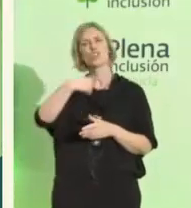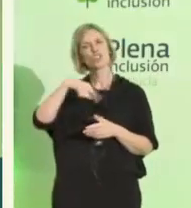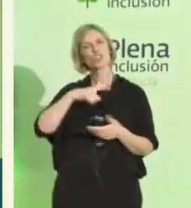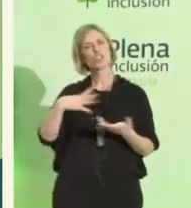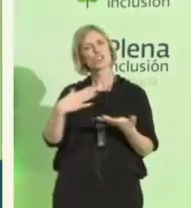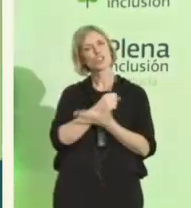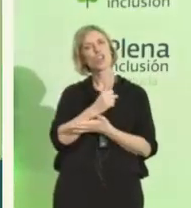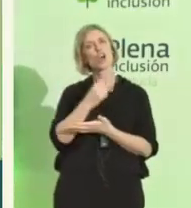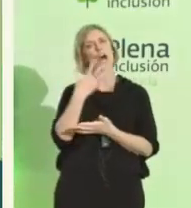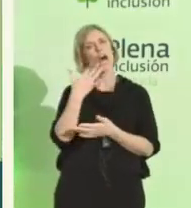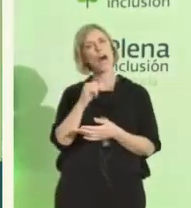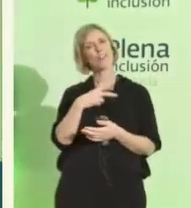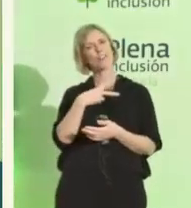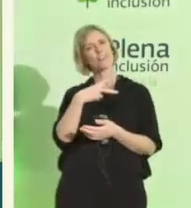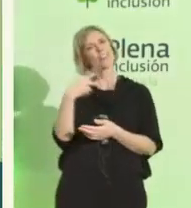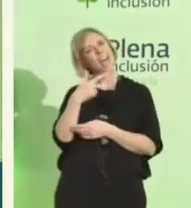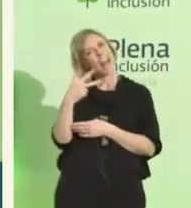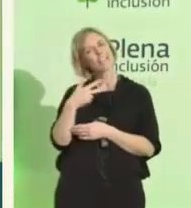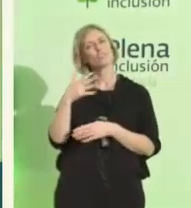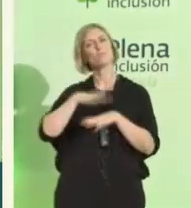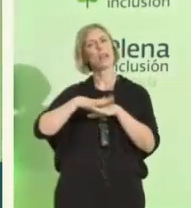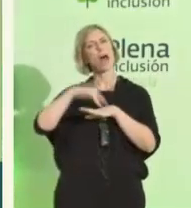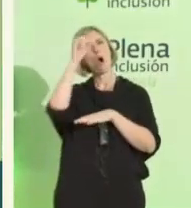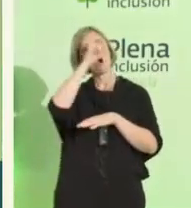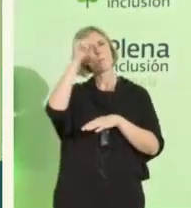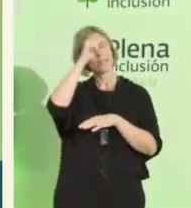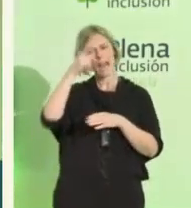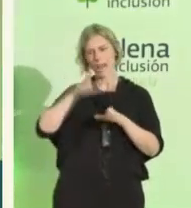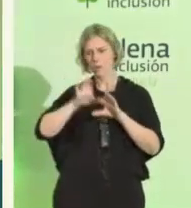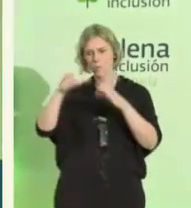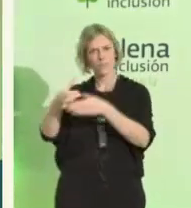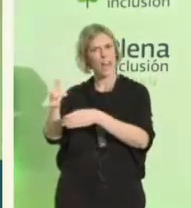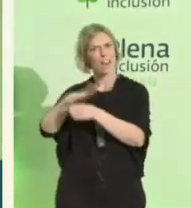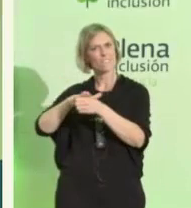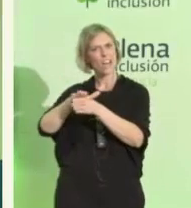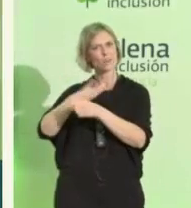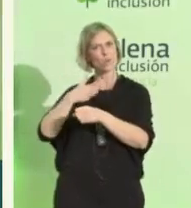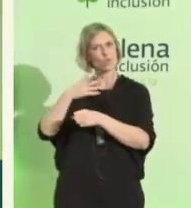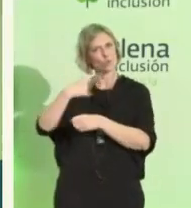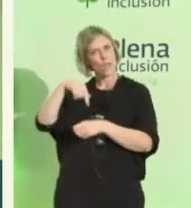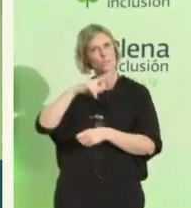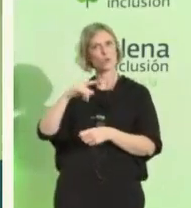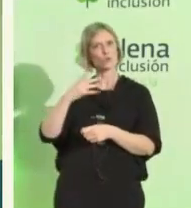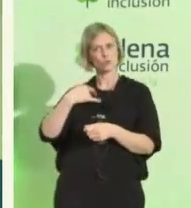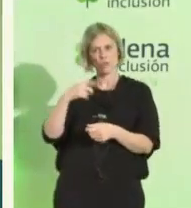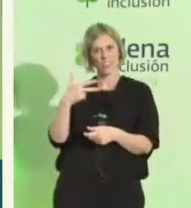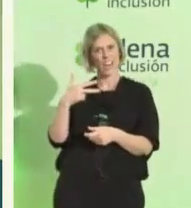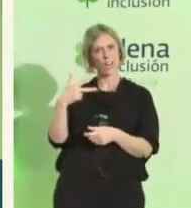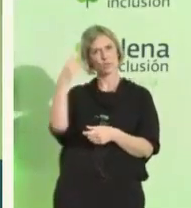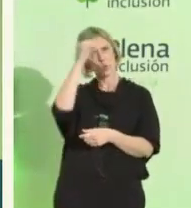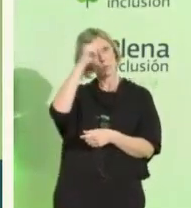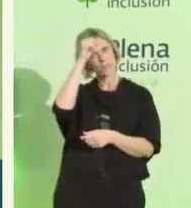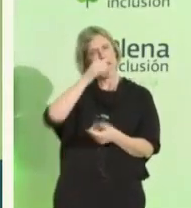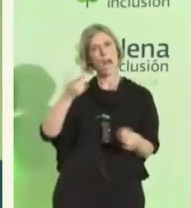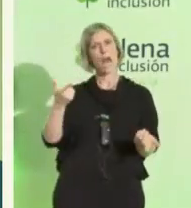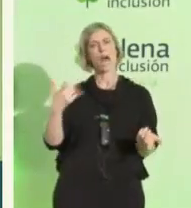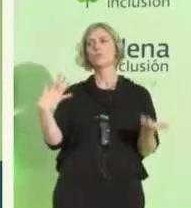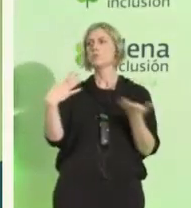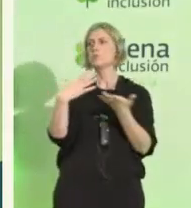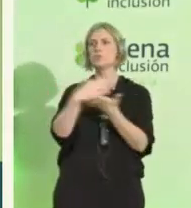a opinar la comunidad nuestro barrio que todos podemos hacer todo